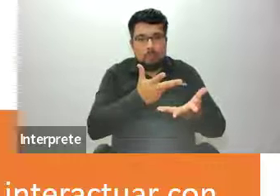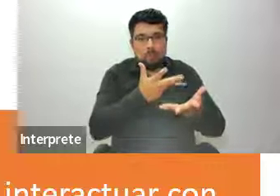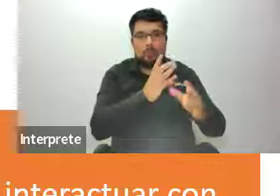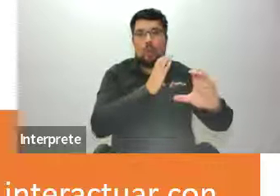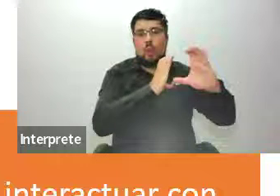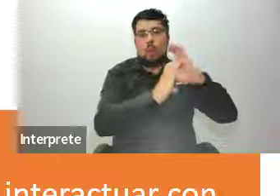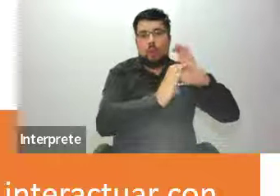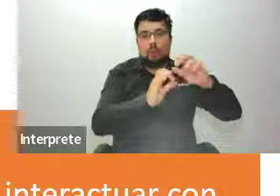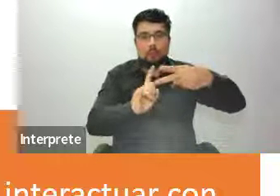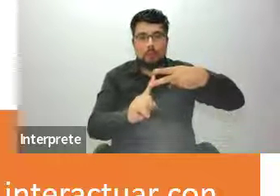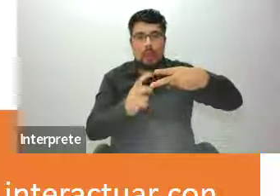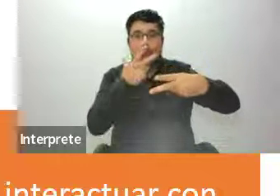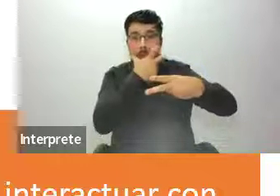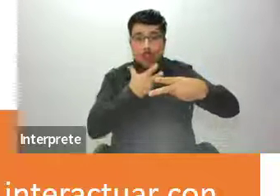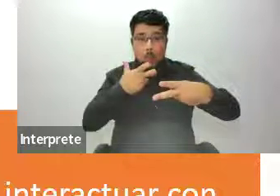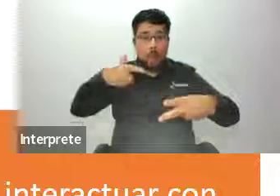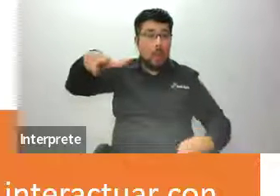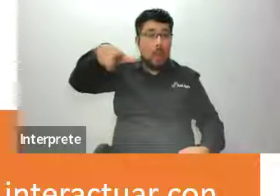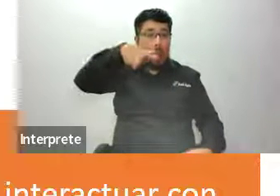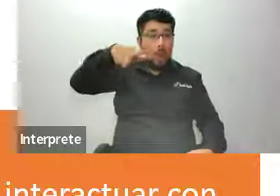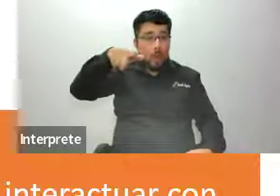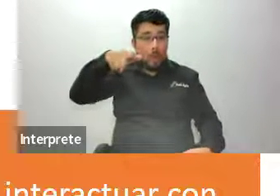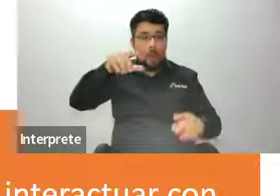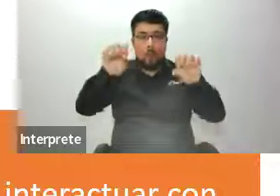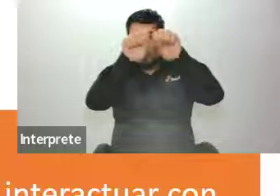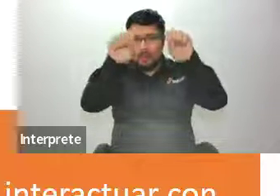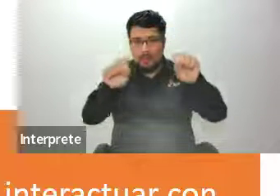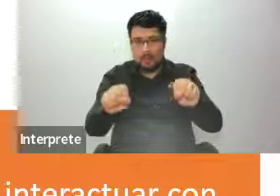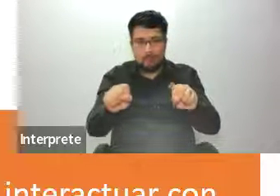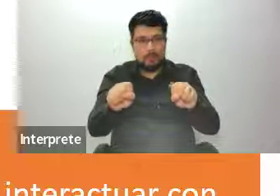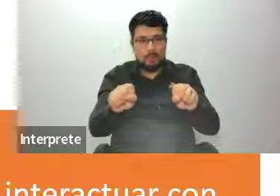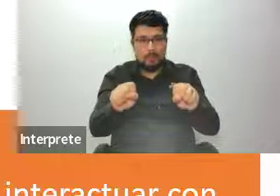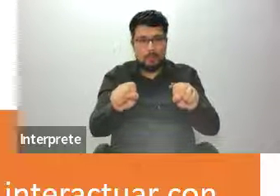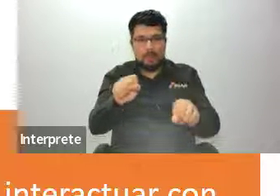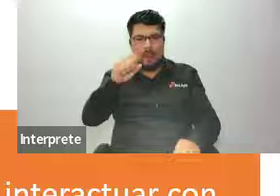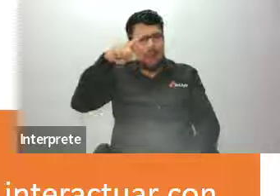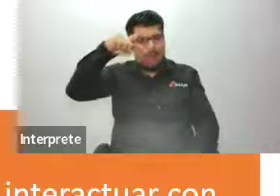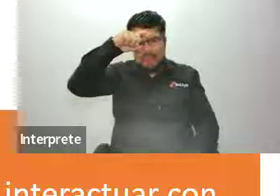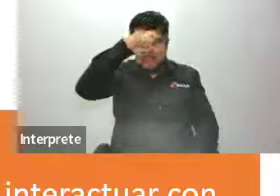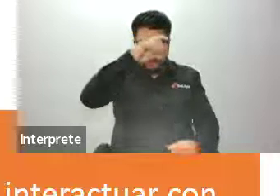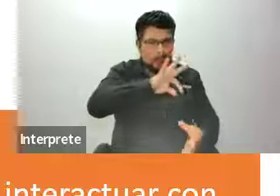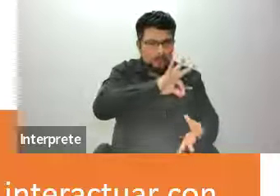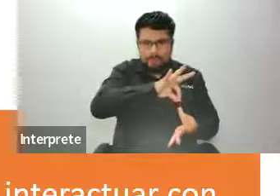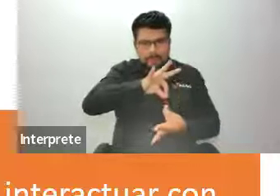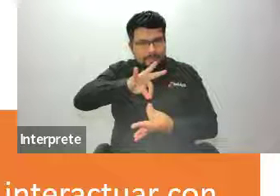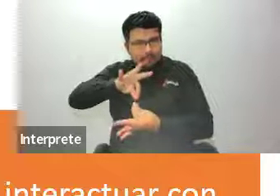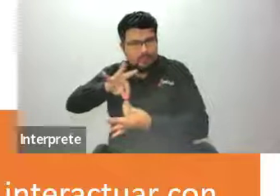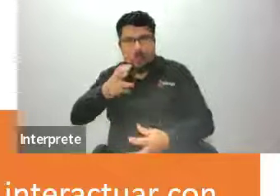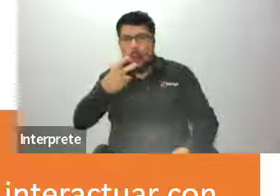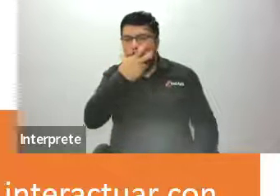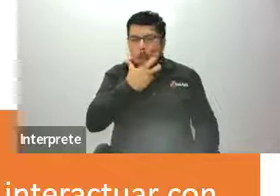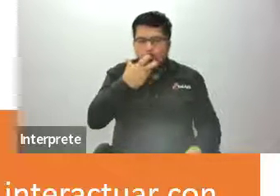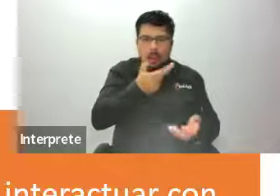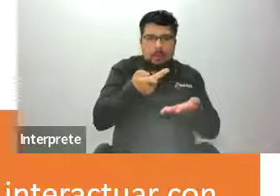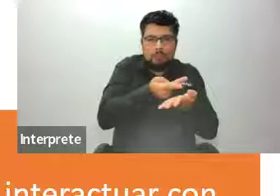un sistema muy complejo, ¿no? Y que podía ser de cualquier tipo de recursos en su interior.